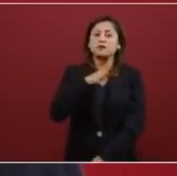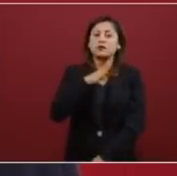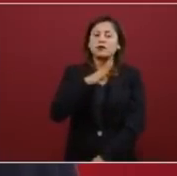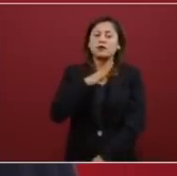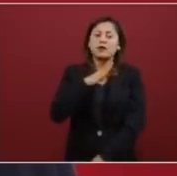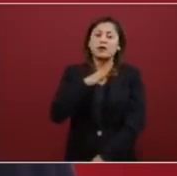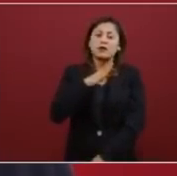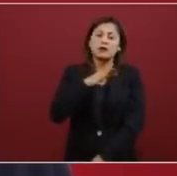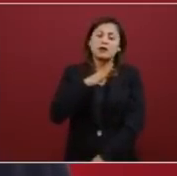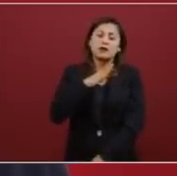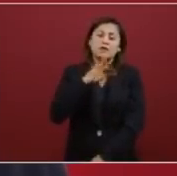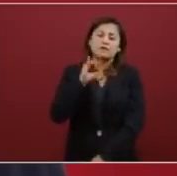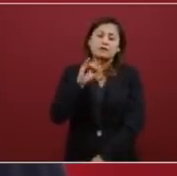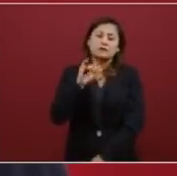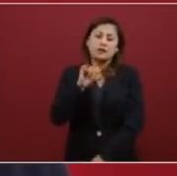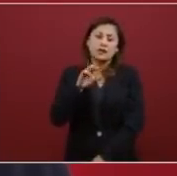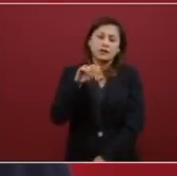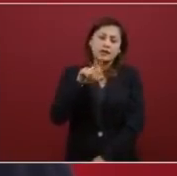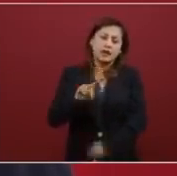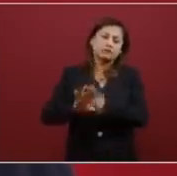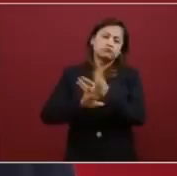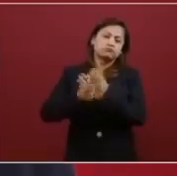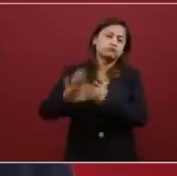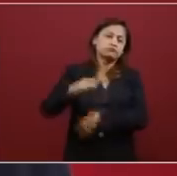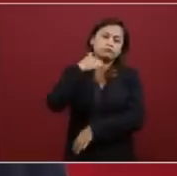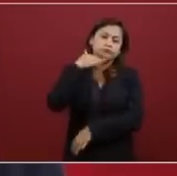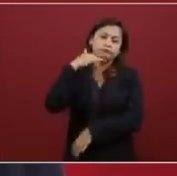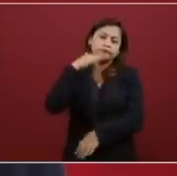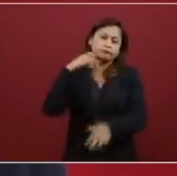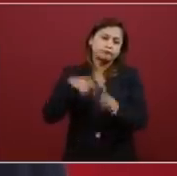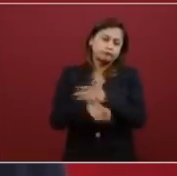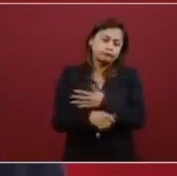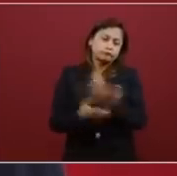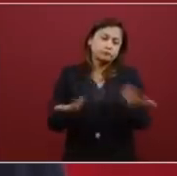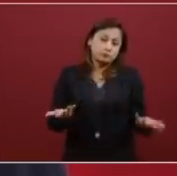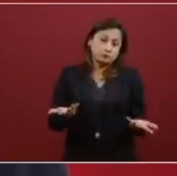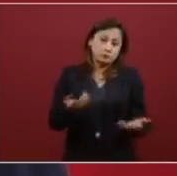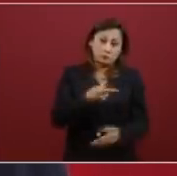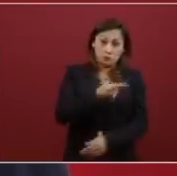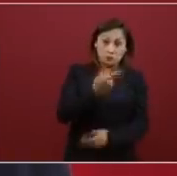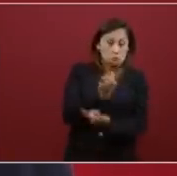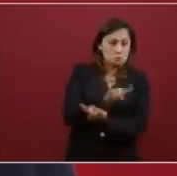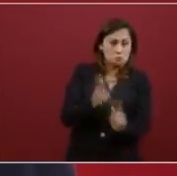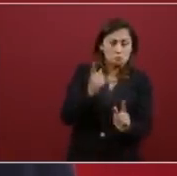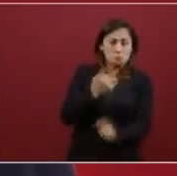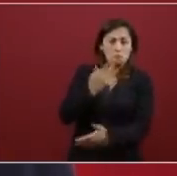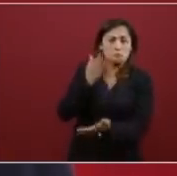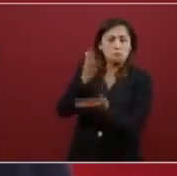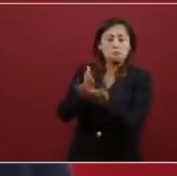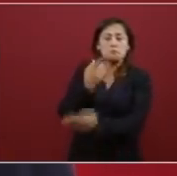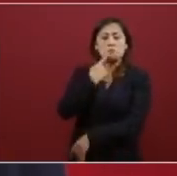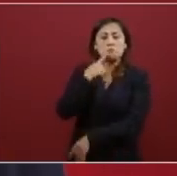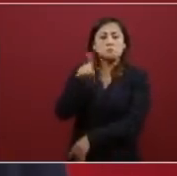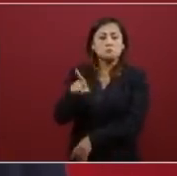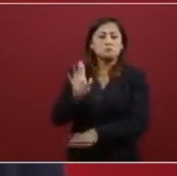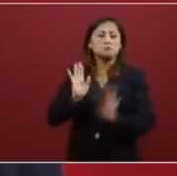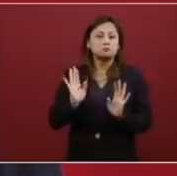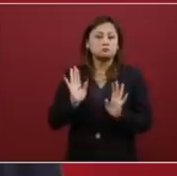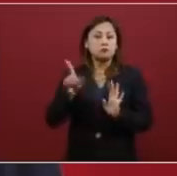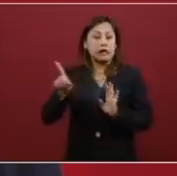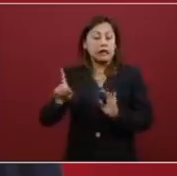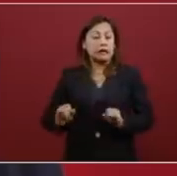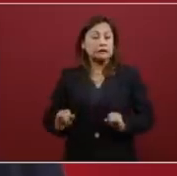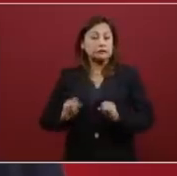Anticorrupción y hay que presentar denuncias, y es autónoma,